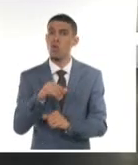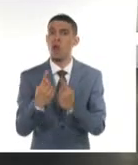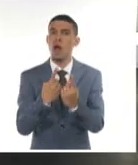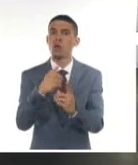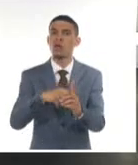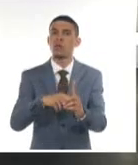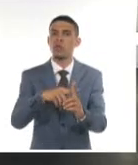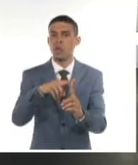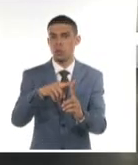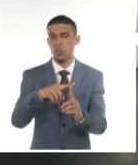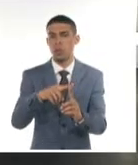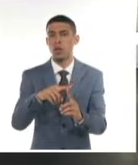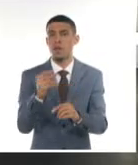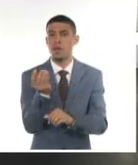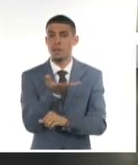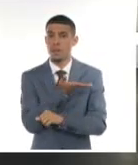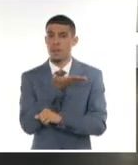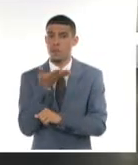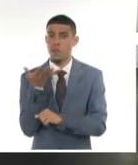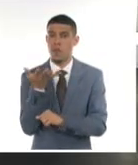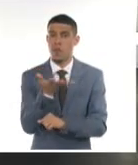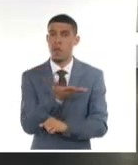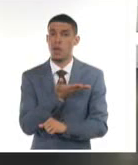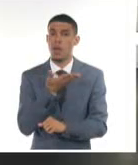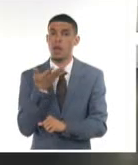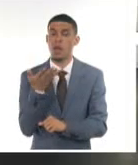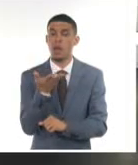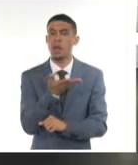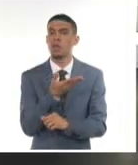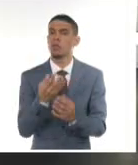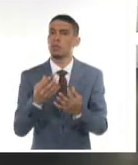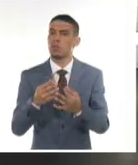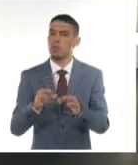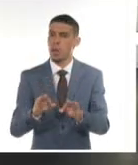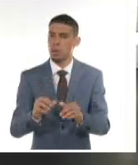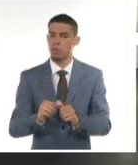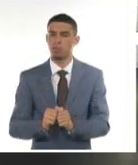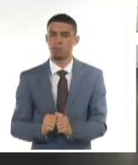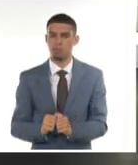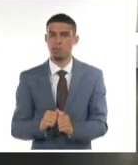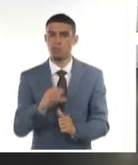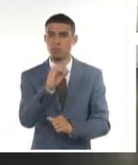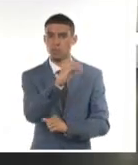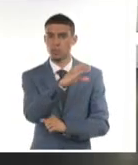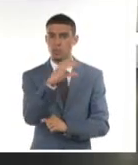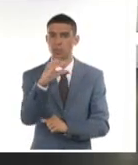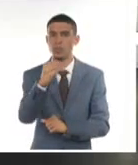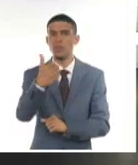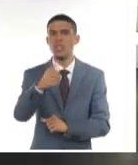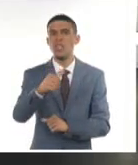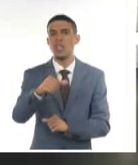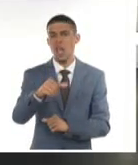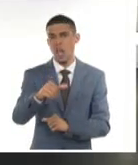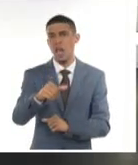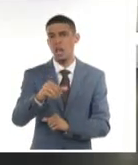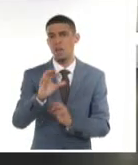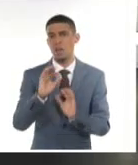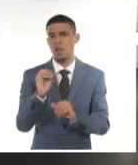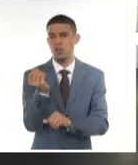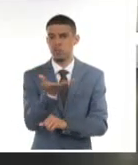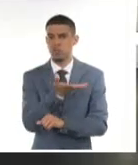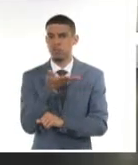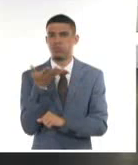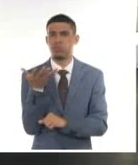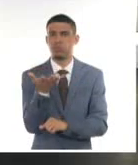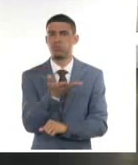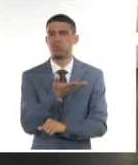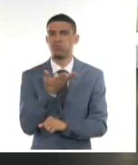superiores los los vientos van a soplar con rumbos entre el nordeste y el este En todo el país en el caso de la región occidental Entre 10 y 25 km porh superiores en el centro y